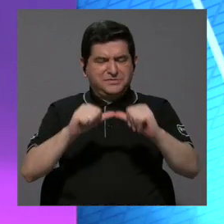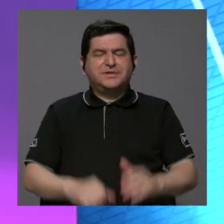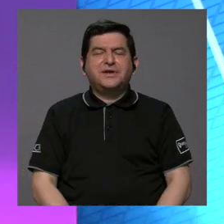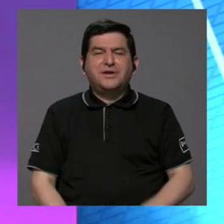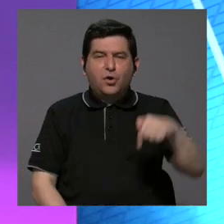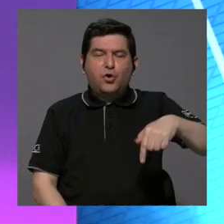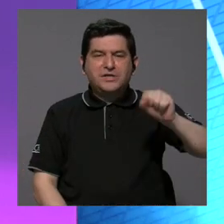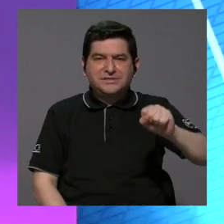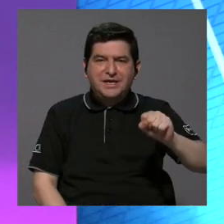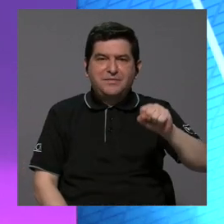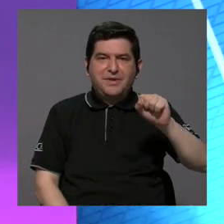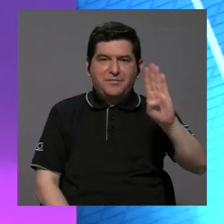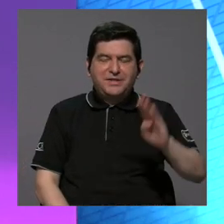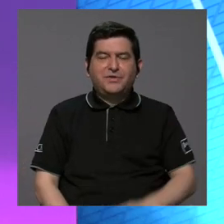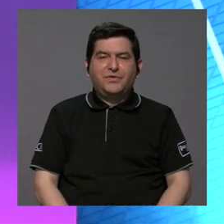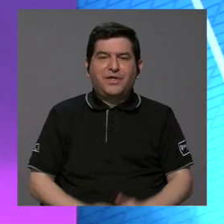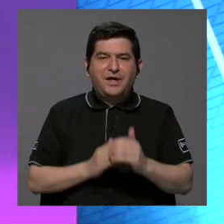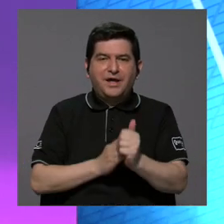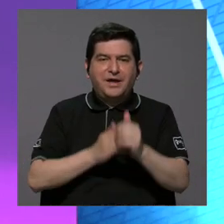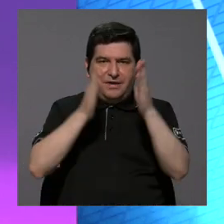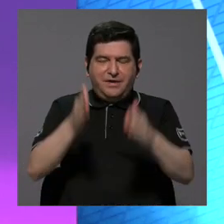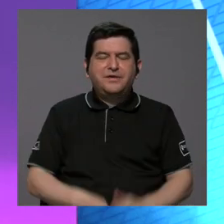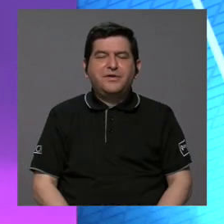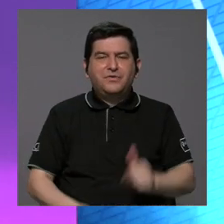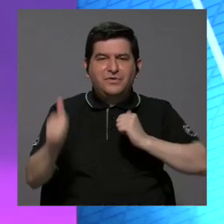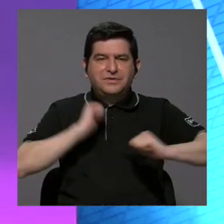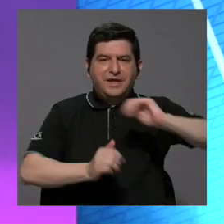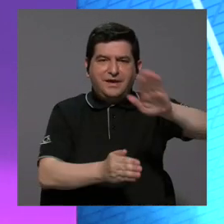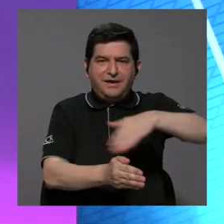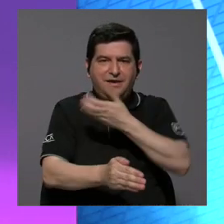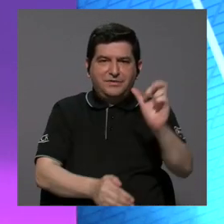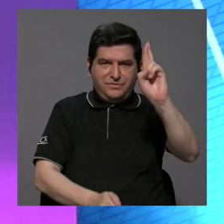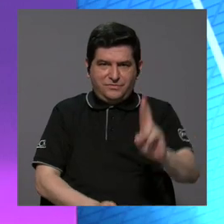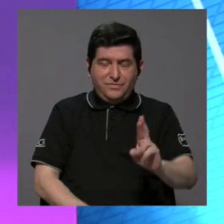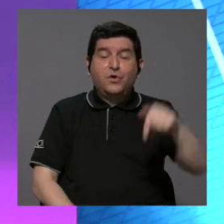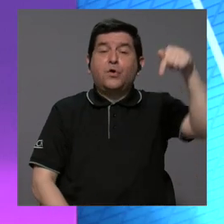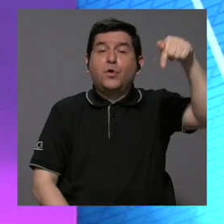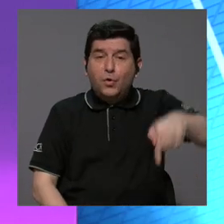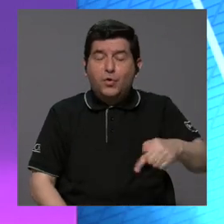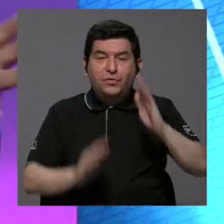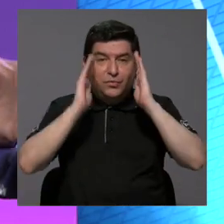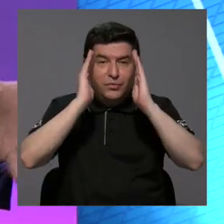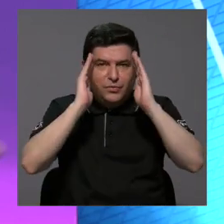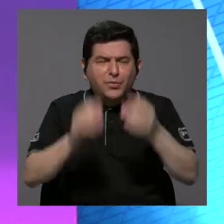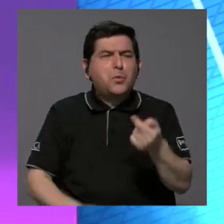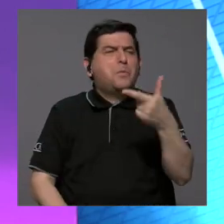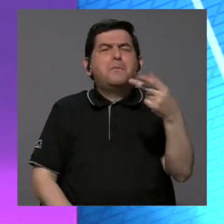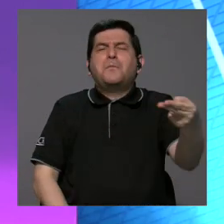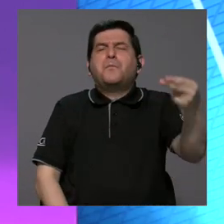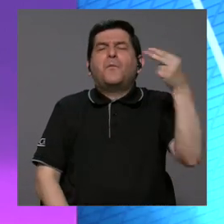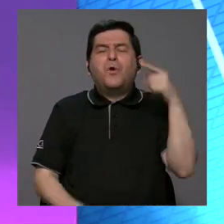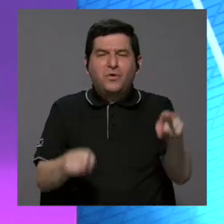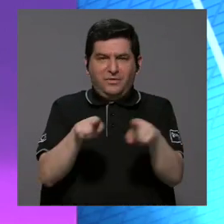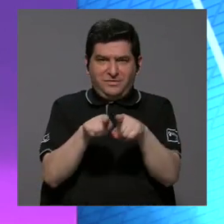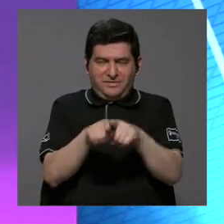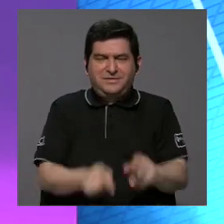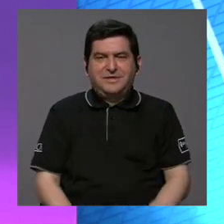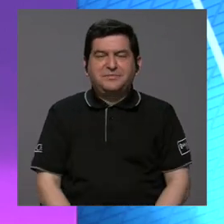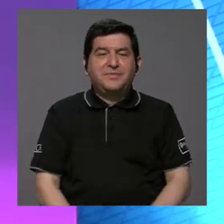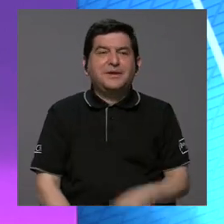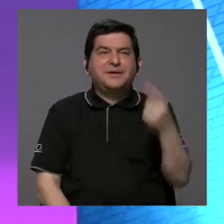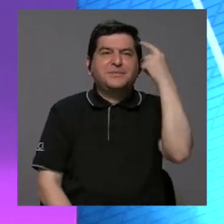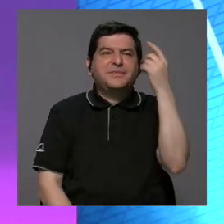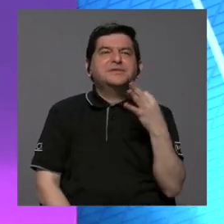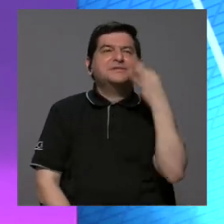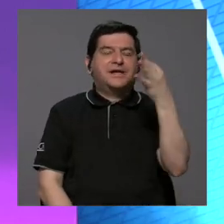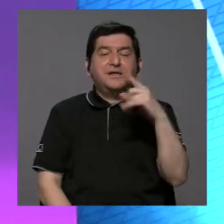Silvia baltodano una de las mujeres pioneras del teatro musical costarricense y donde hoy abordamos un poco la historia y también miramos hacia